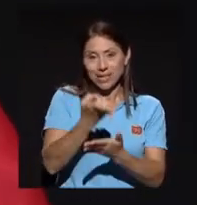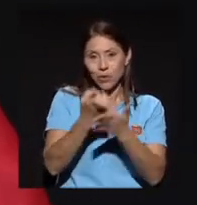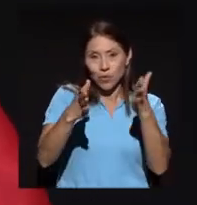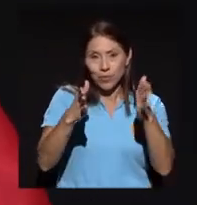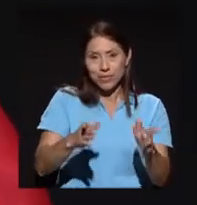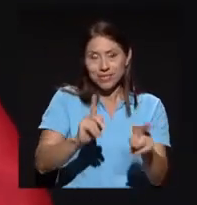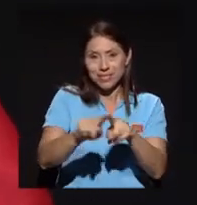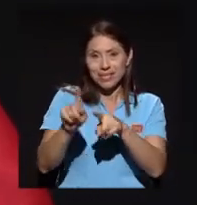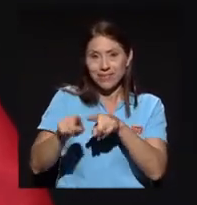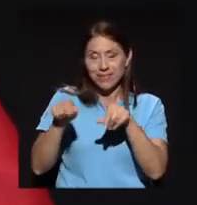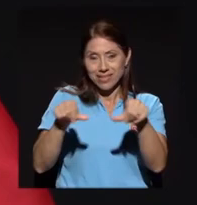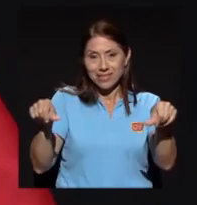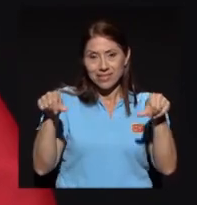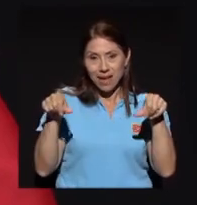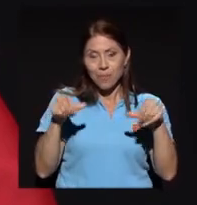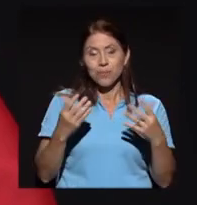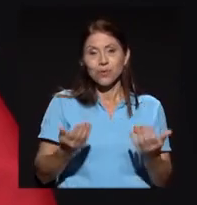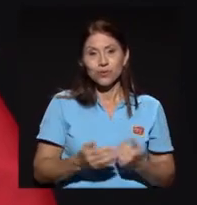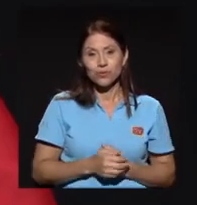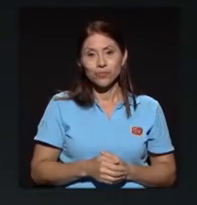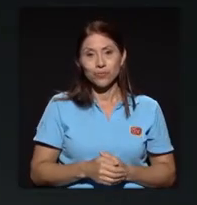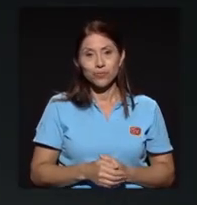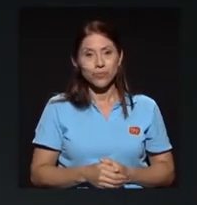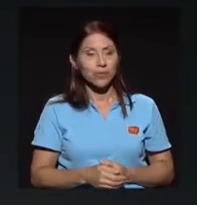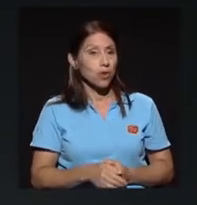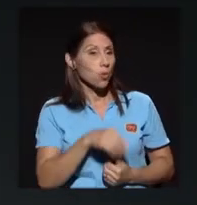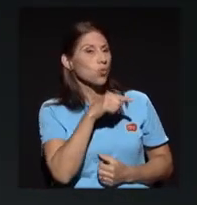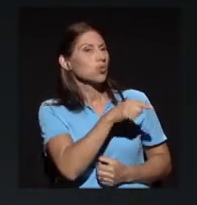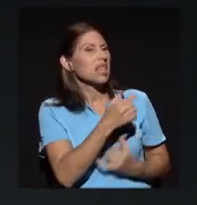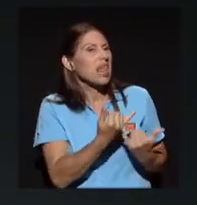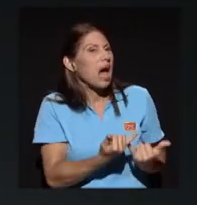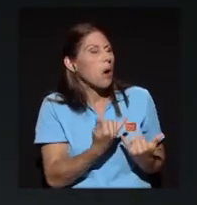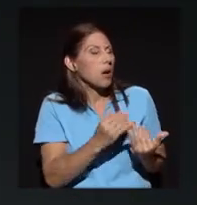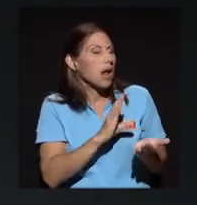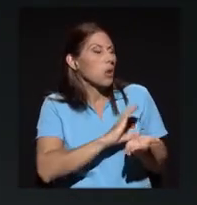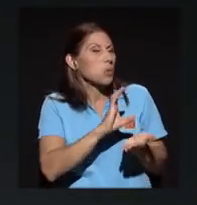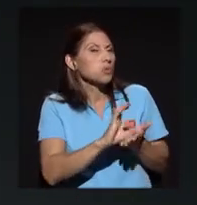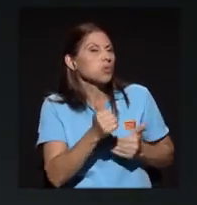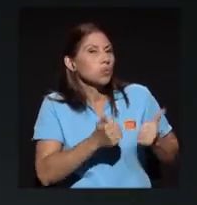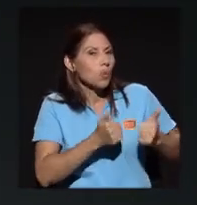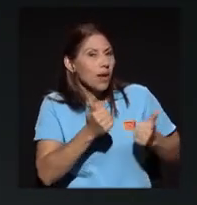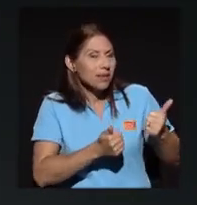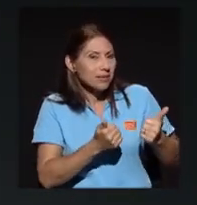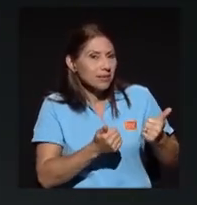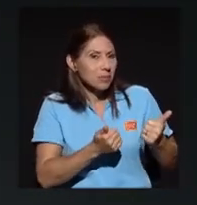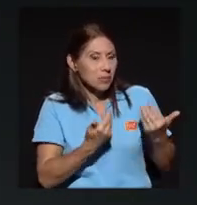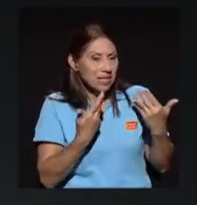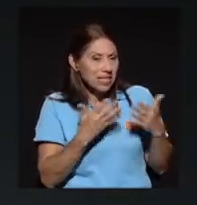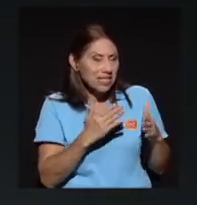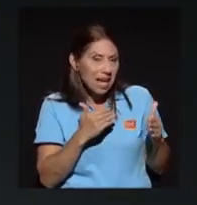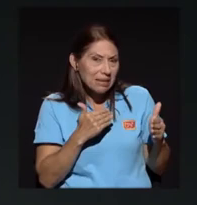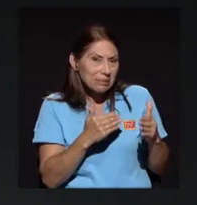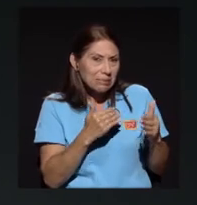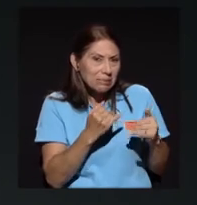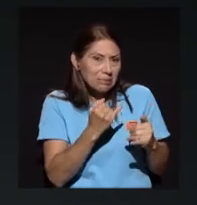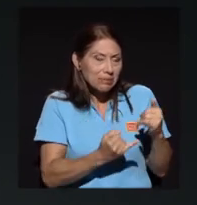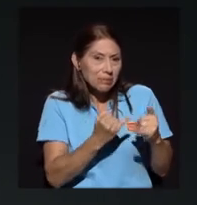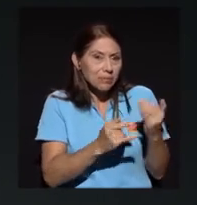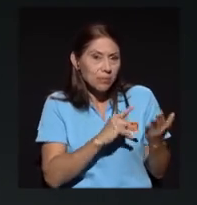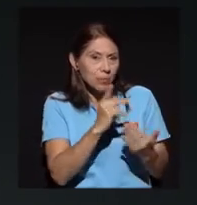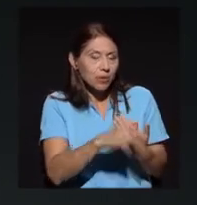diferentes campos. ¿Qué cursos da usted ahora? Que ya se nos va, vamos llegando hacia el otoño de este